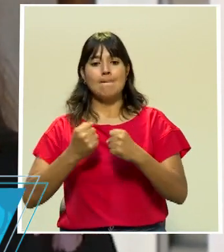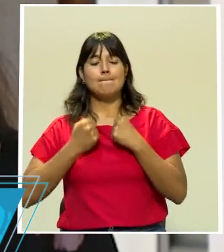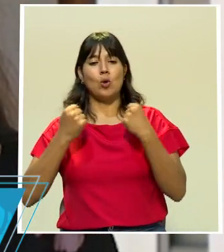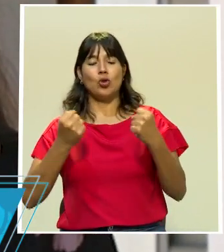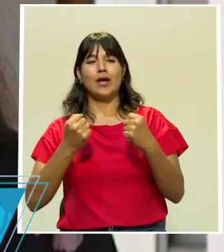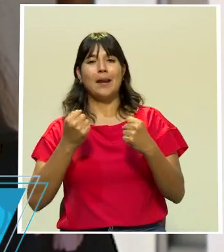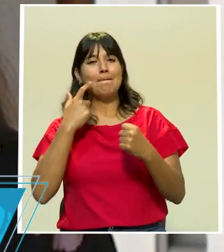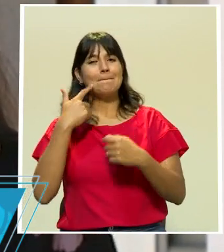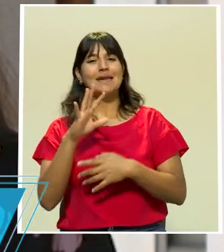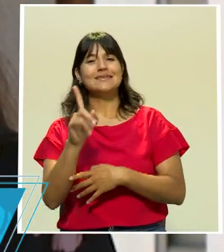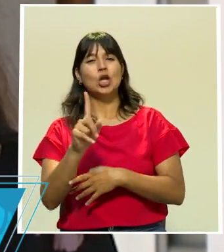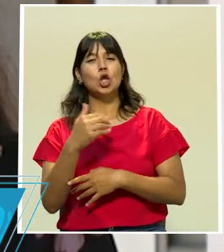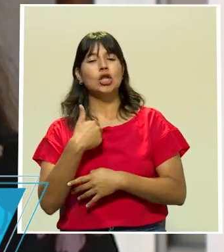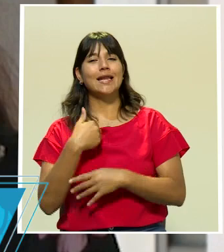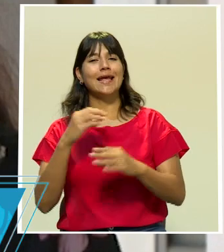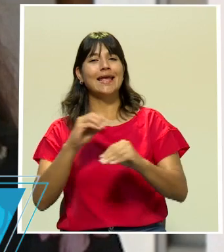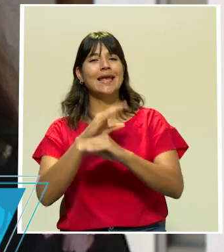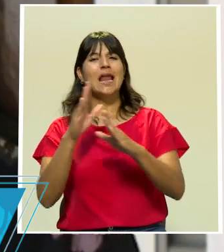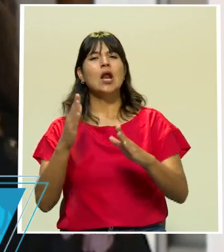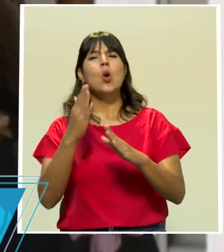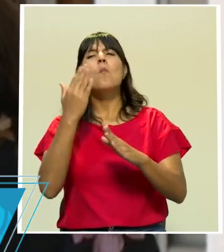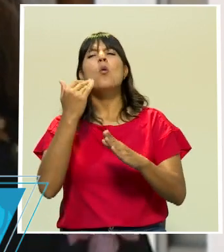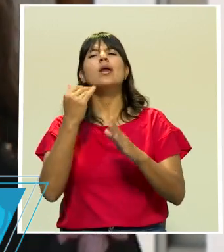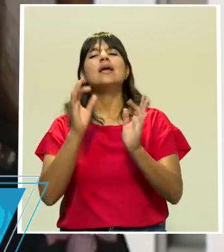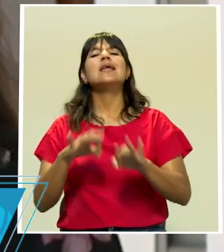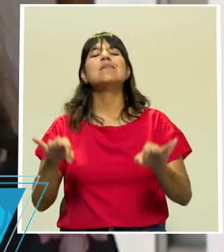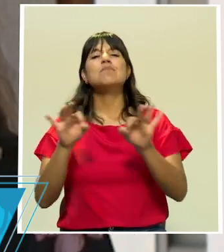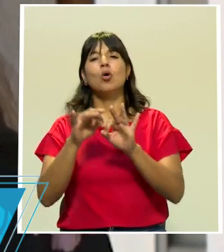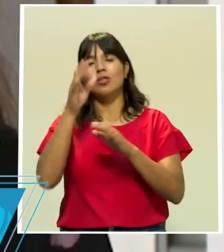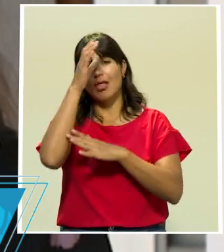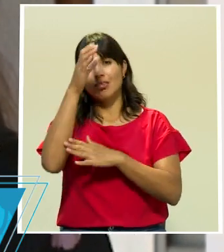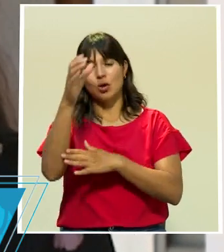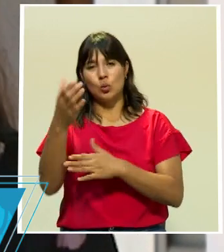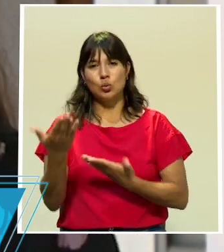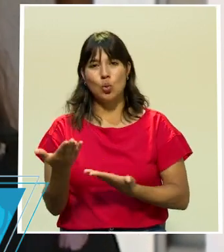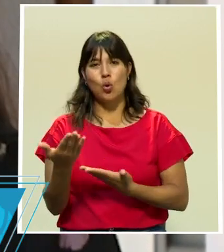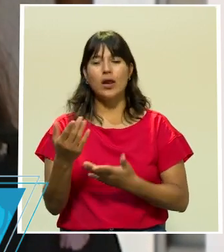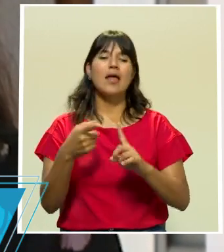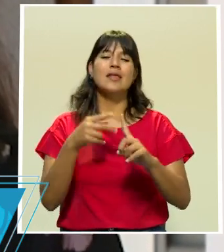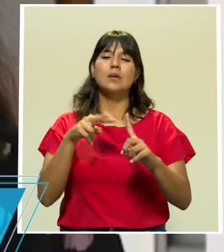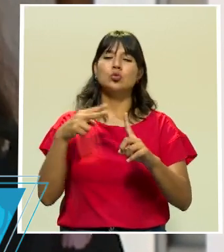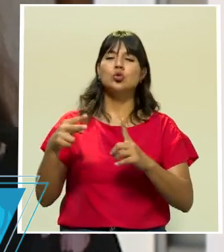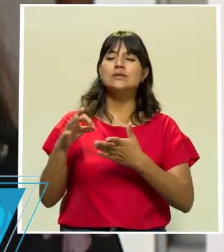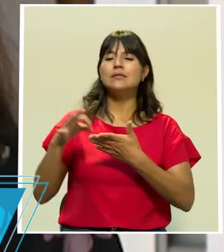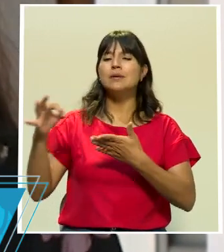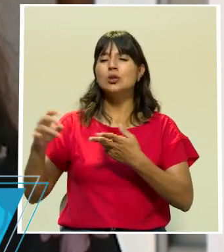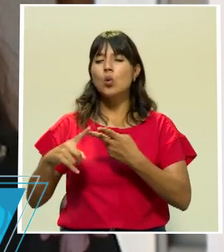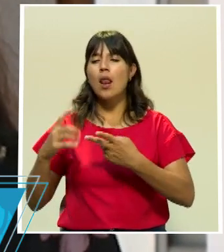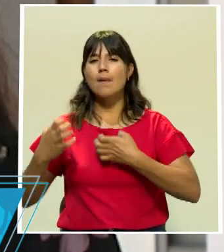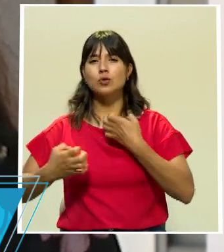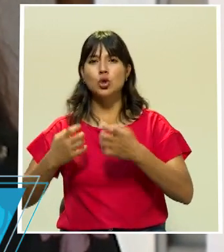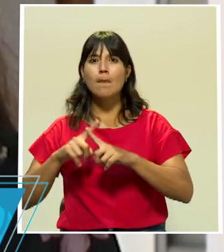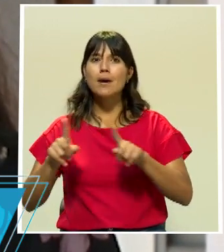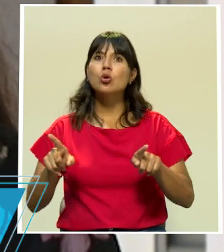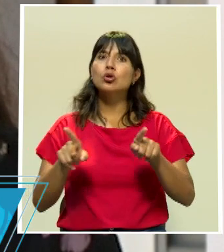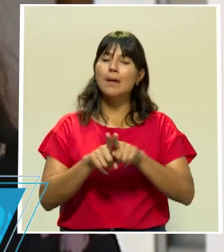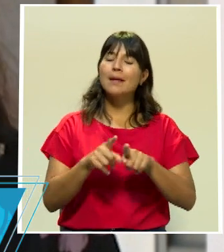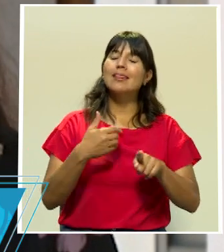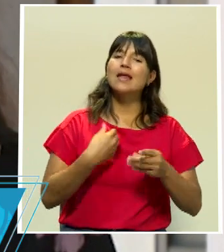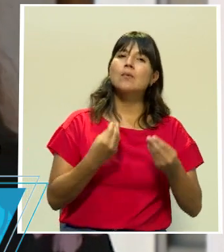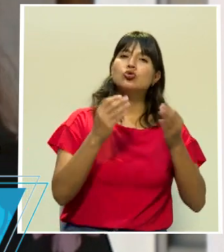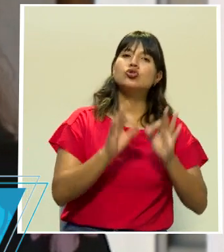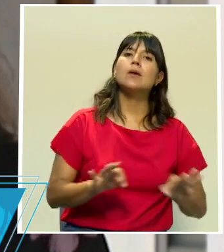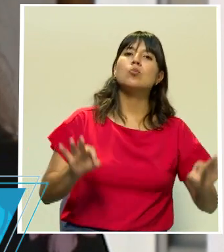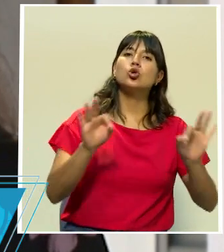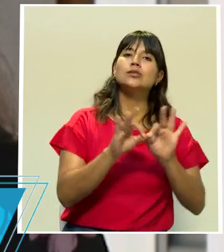valor de la cultura, la incidencia, y no solamente a nivel espiritual, emocional, sino también el valor económico de